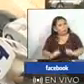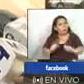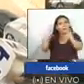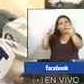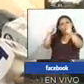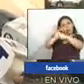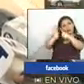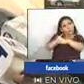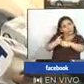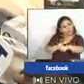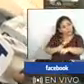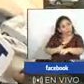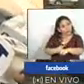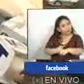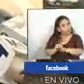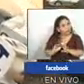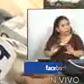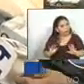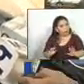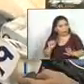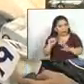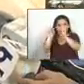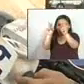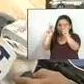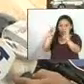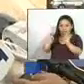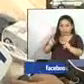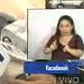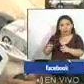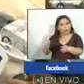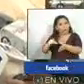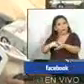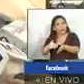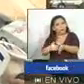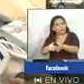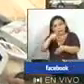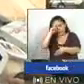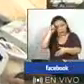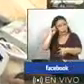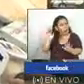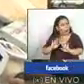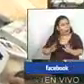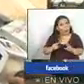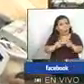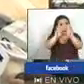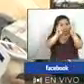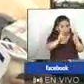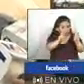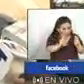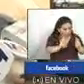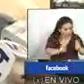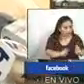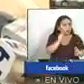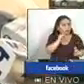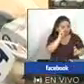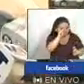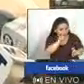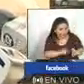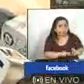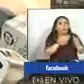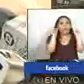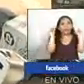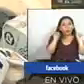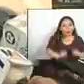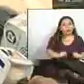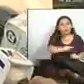y además no solo son esos temas de la reapertura económica, sino que ahí hay otros temas bastante amplios que pueden